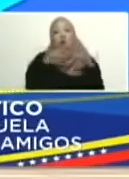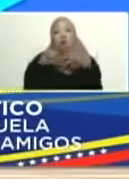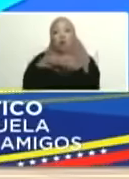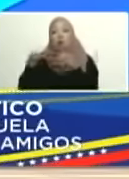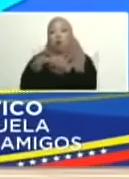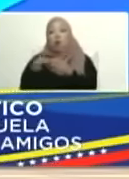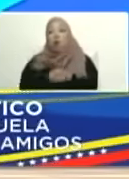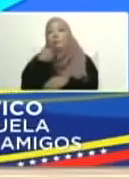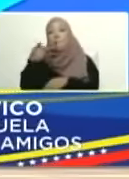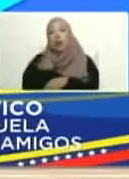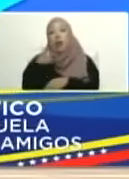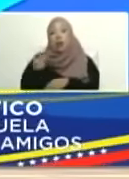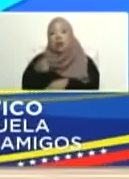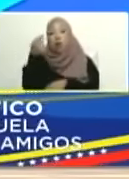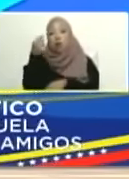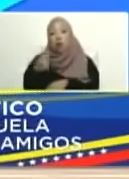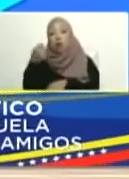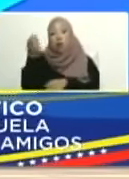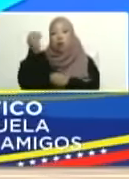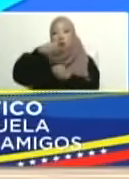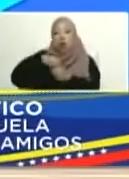partidos políticos del Parlamento.